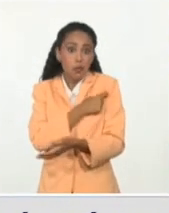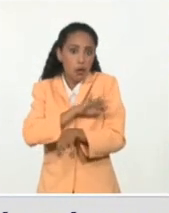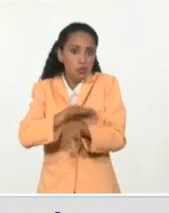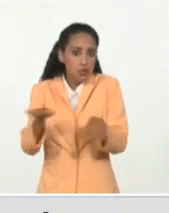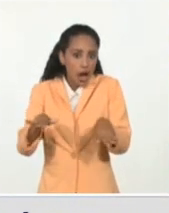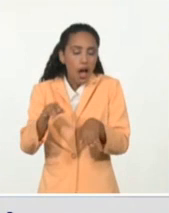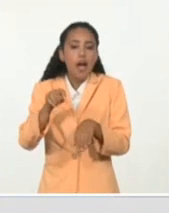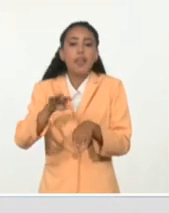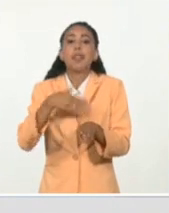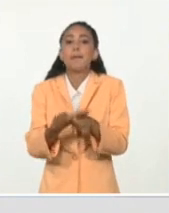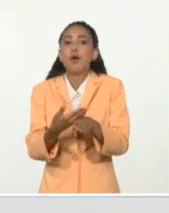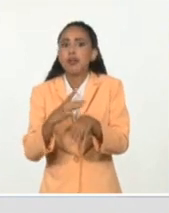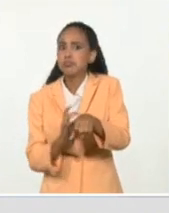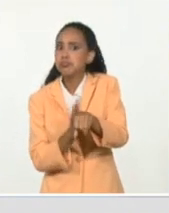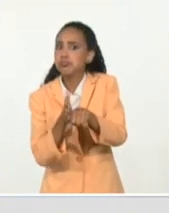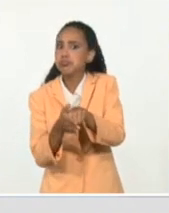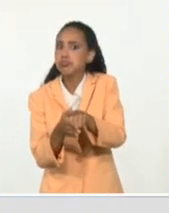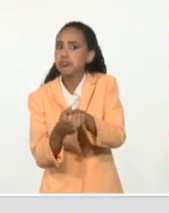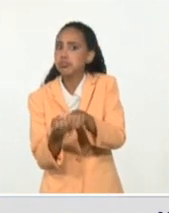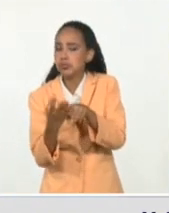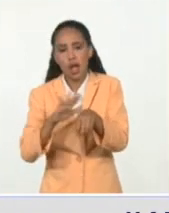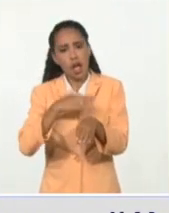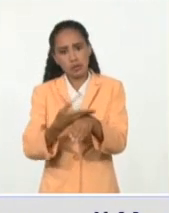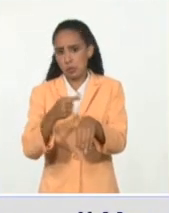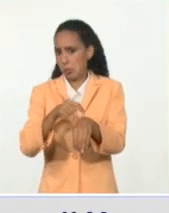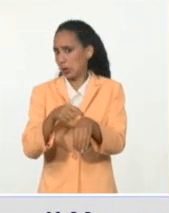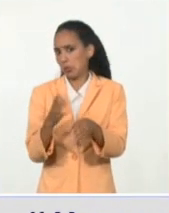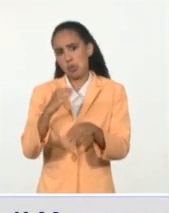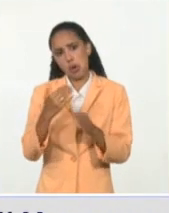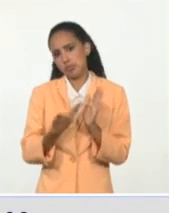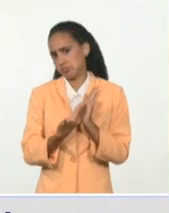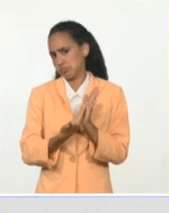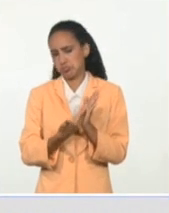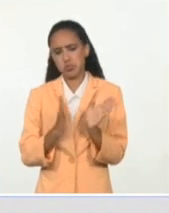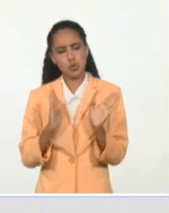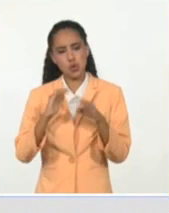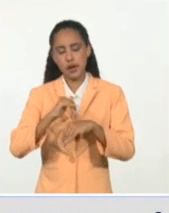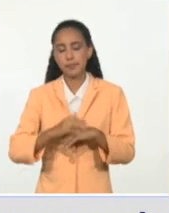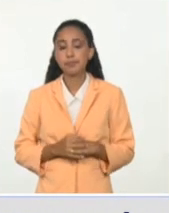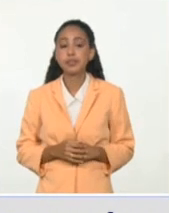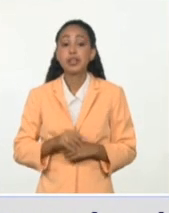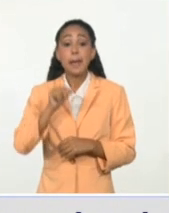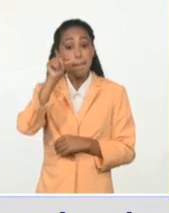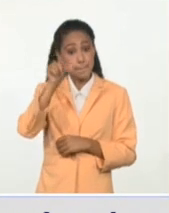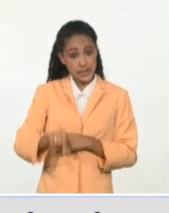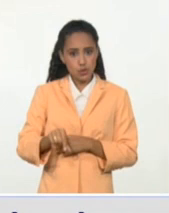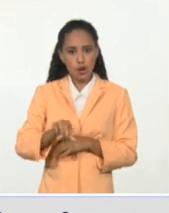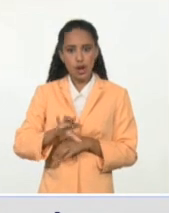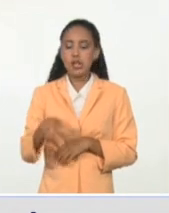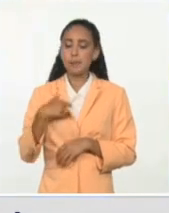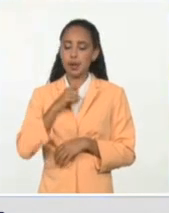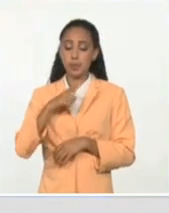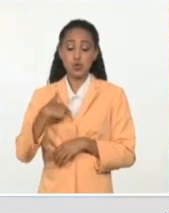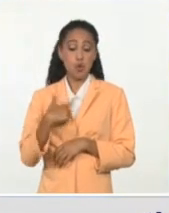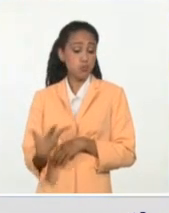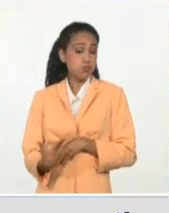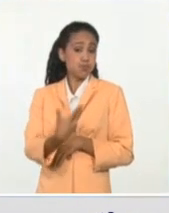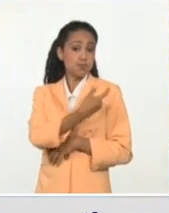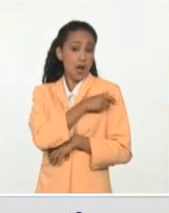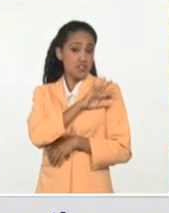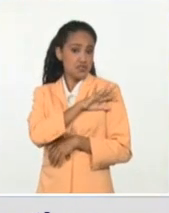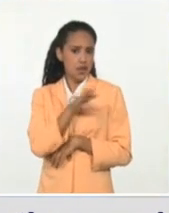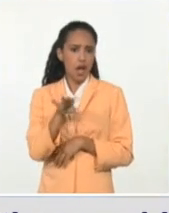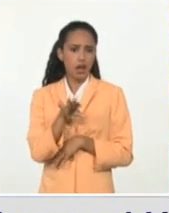Aquellas personas que ya han recibido Soberana Plus deben cuidarse. Sí, tenemos que seguir cuidándonos porque todavía está